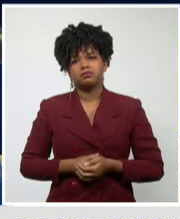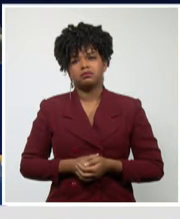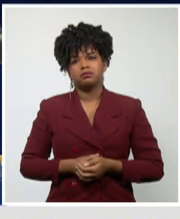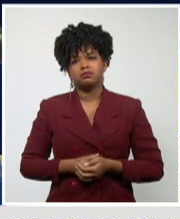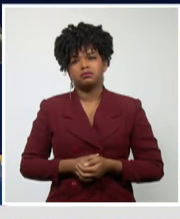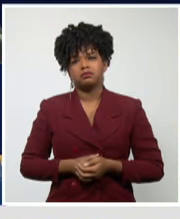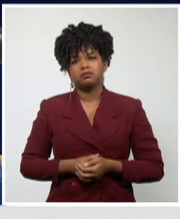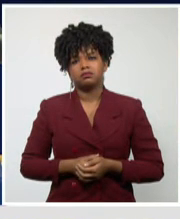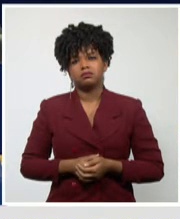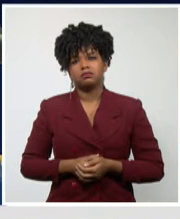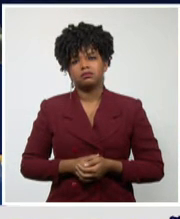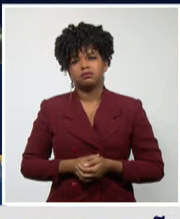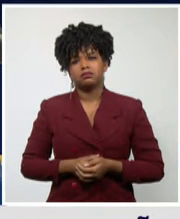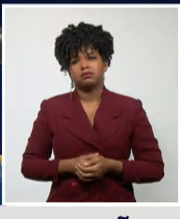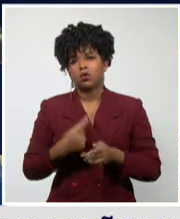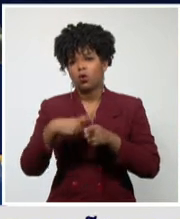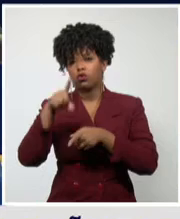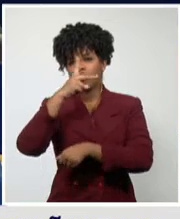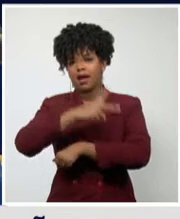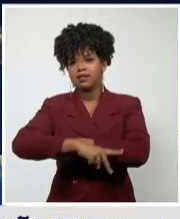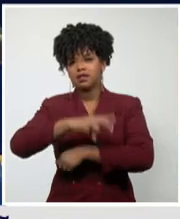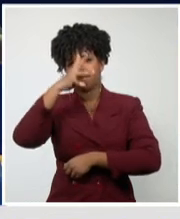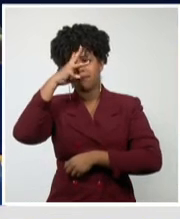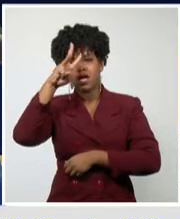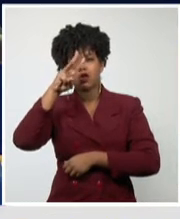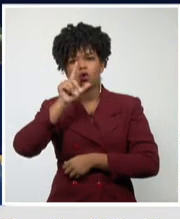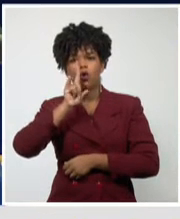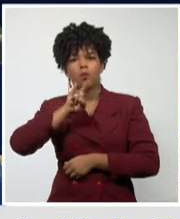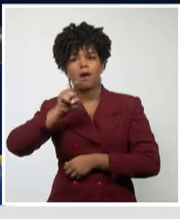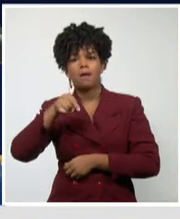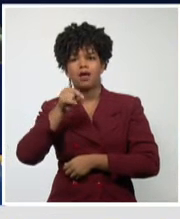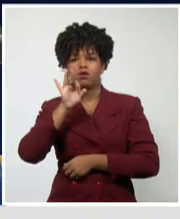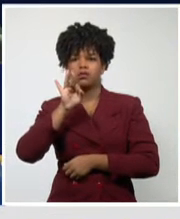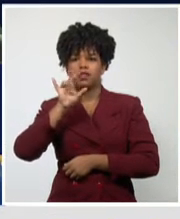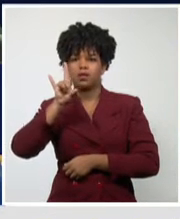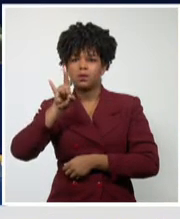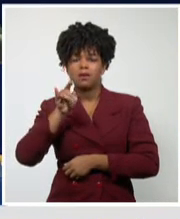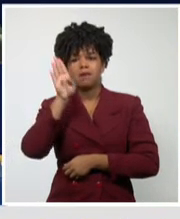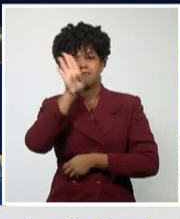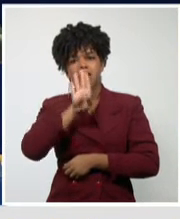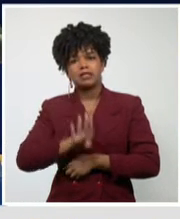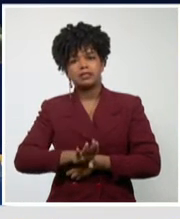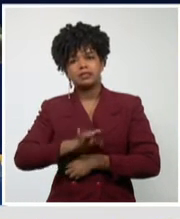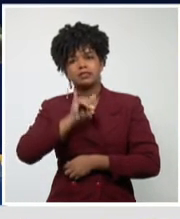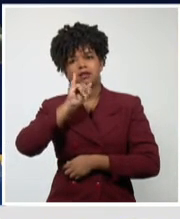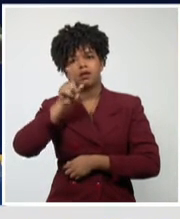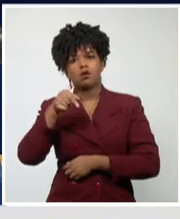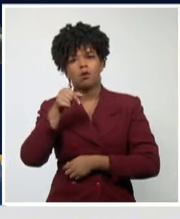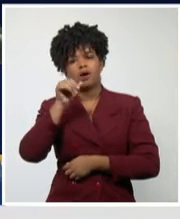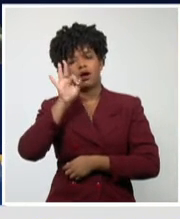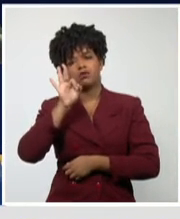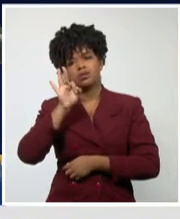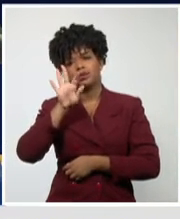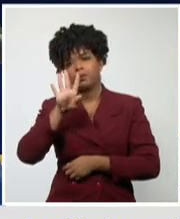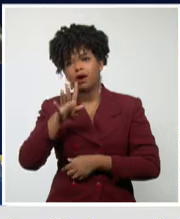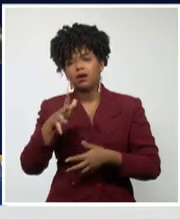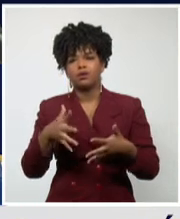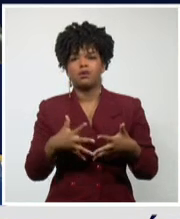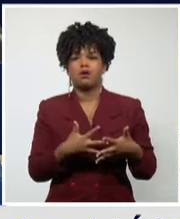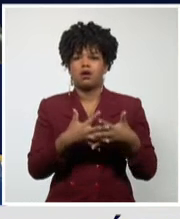bueno, pues México con 9,89, Brasil con 6,84, Estados Unidos